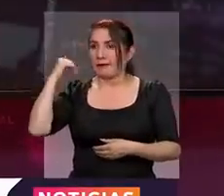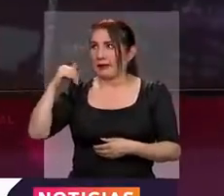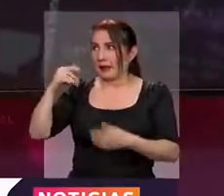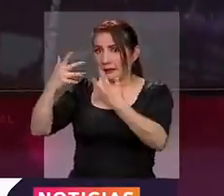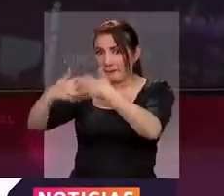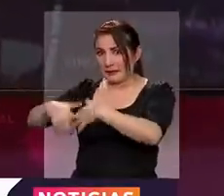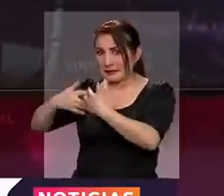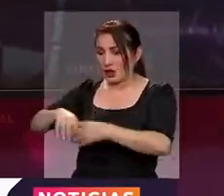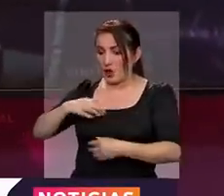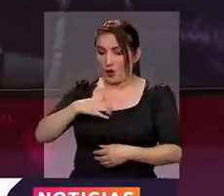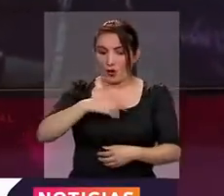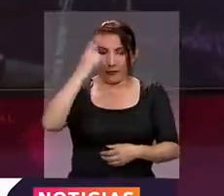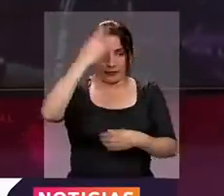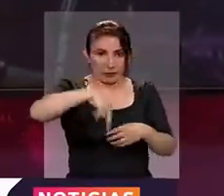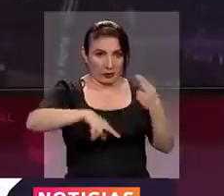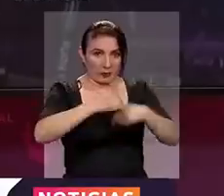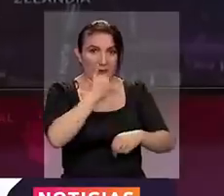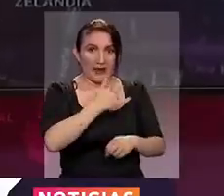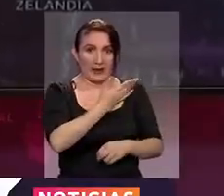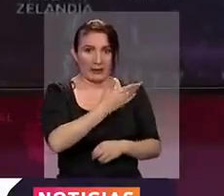de marzo durante la jornada electoral.